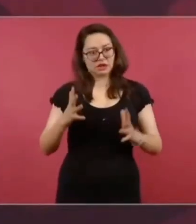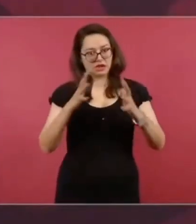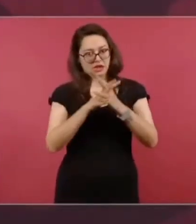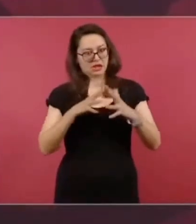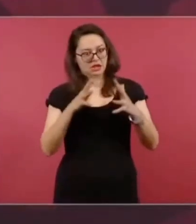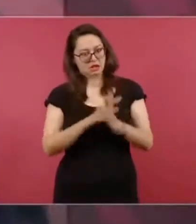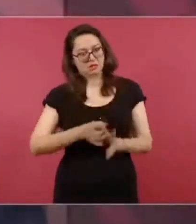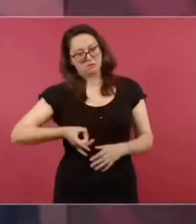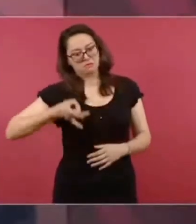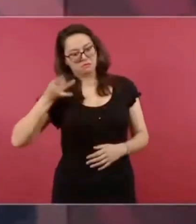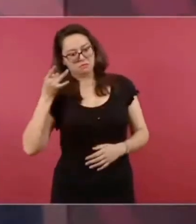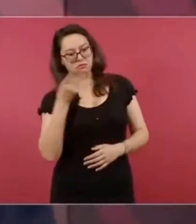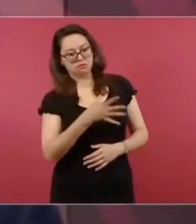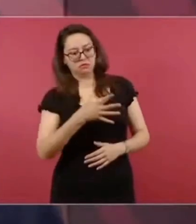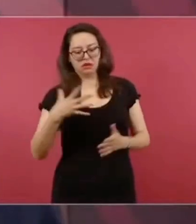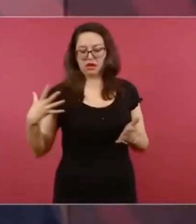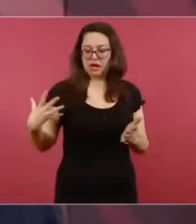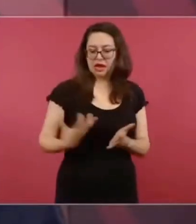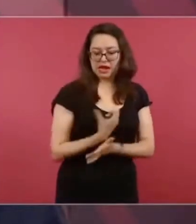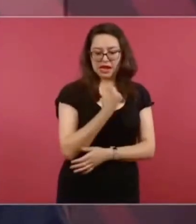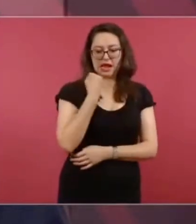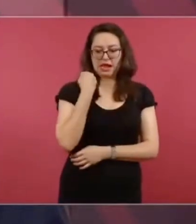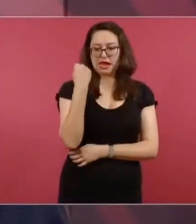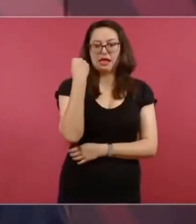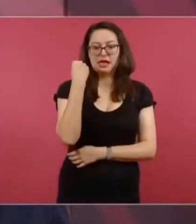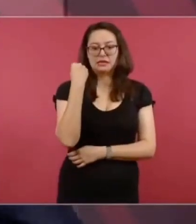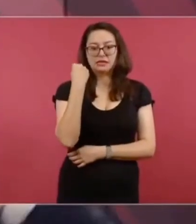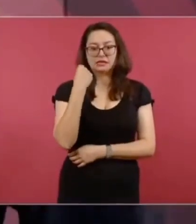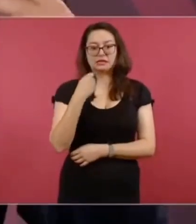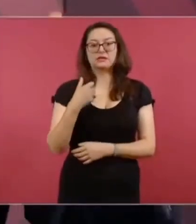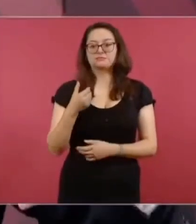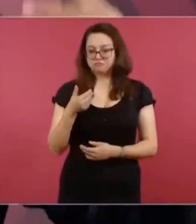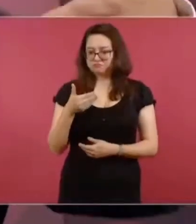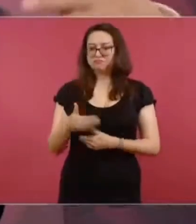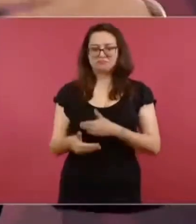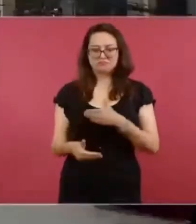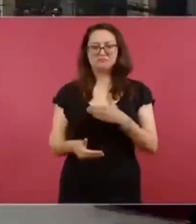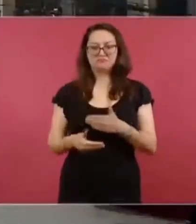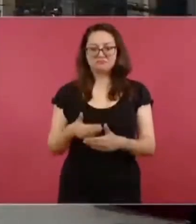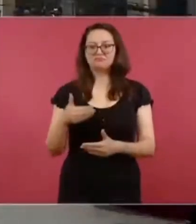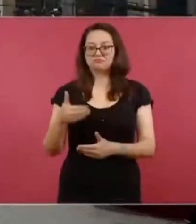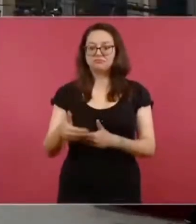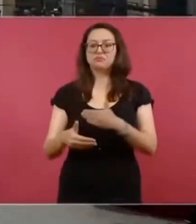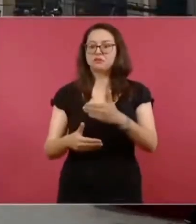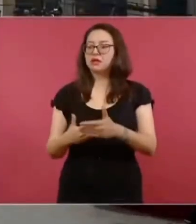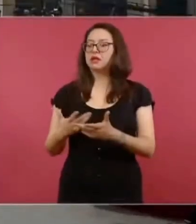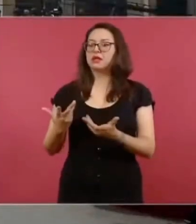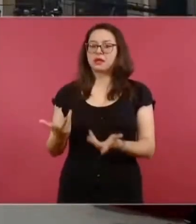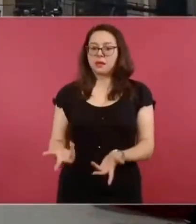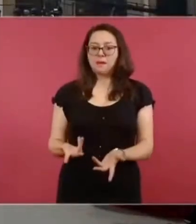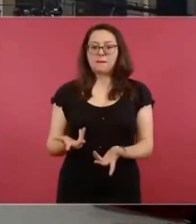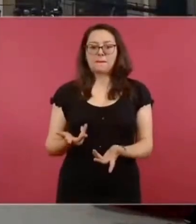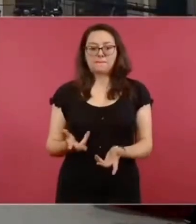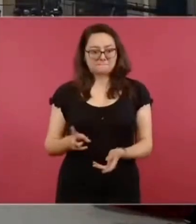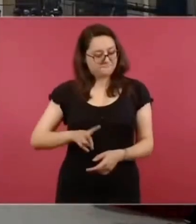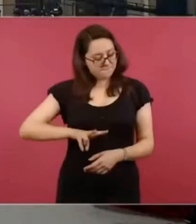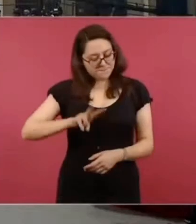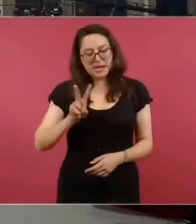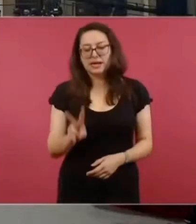pero ya lo hemos visto varias veces, se avanza en el terreno social. Sin